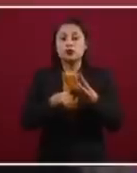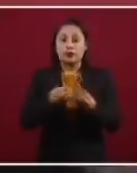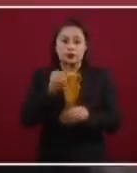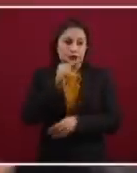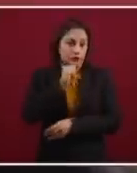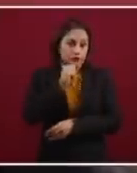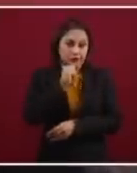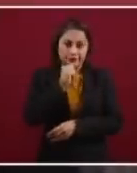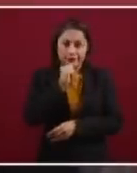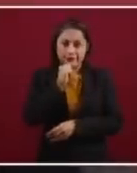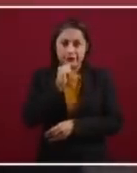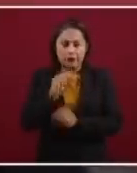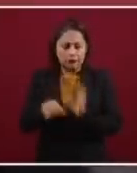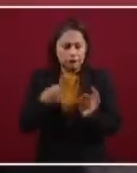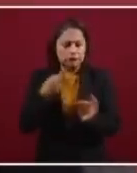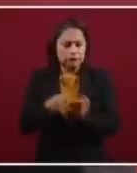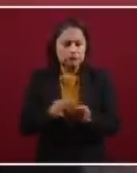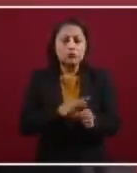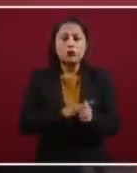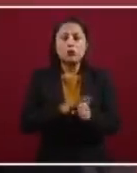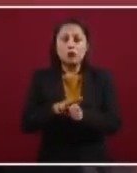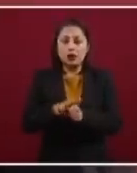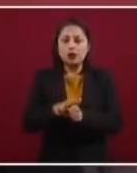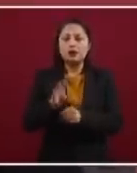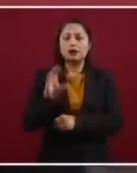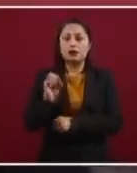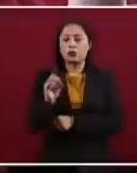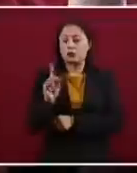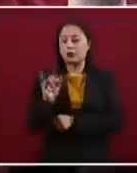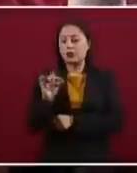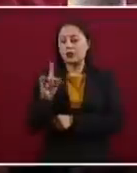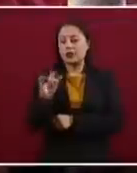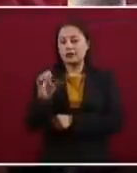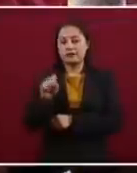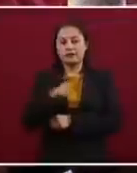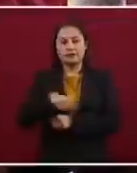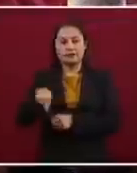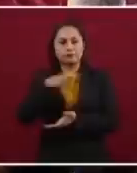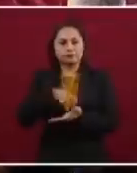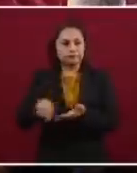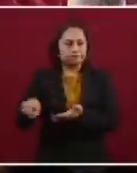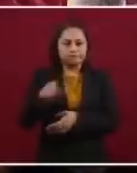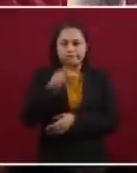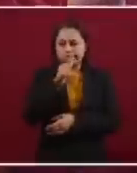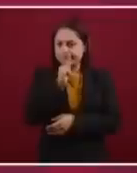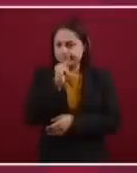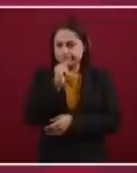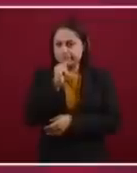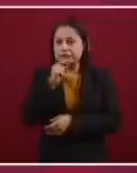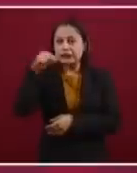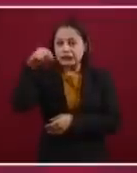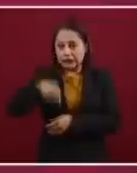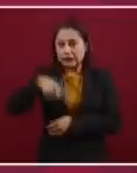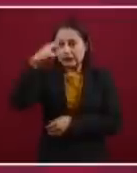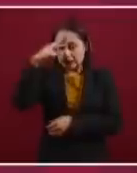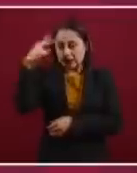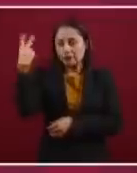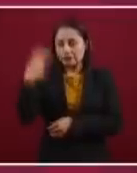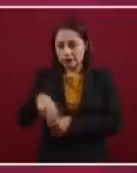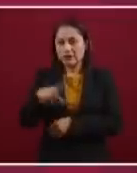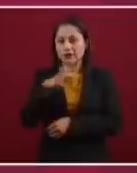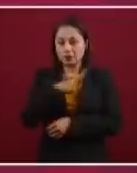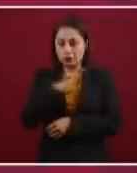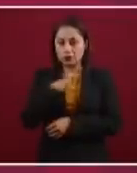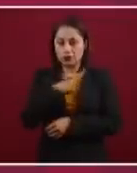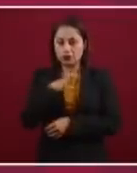consumo son los opioides específicamente el fentanilo en méxico desde hace muchos años tenemos hoy